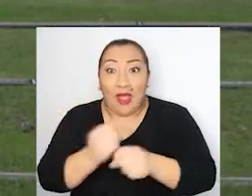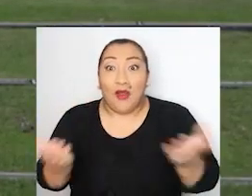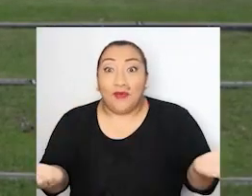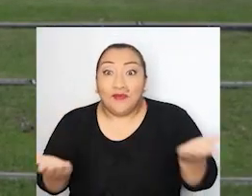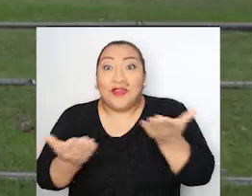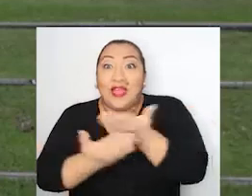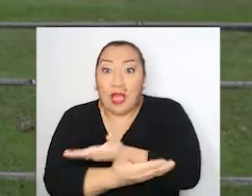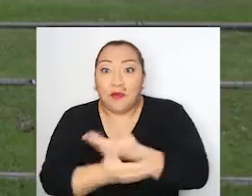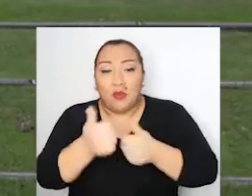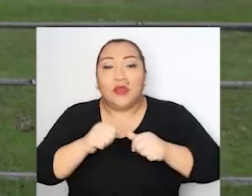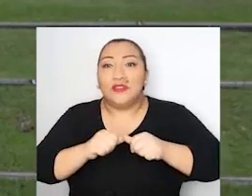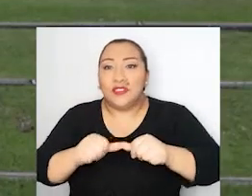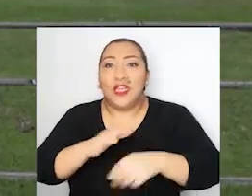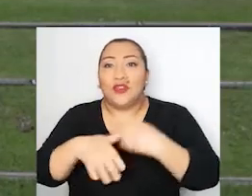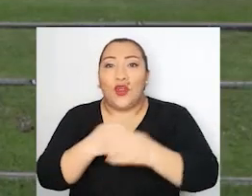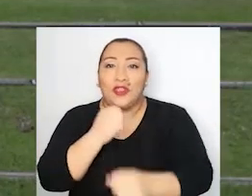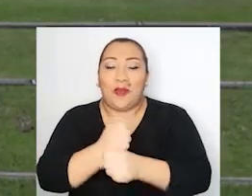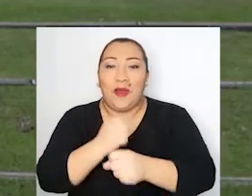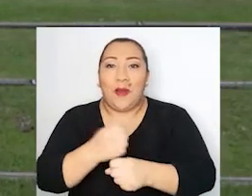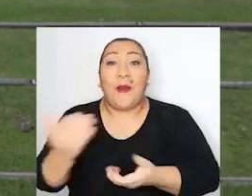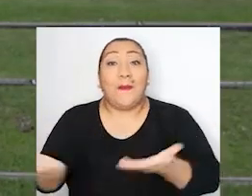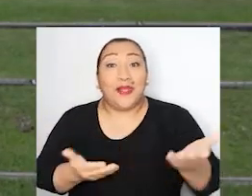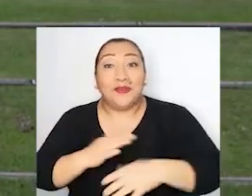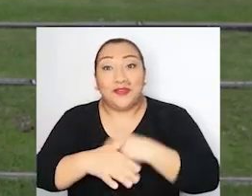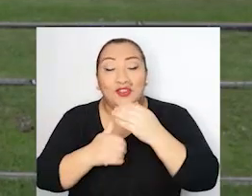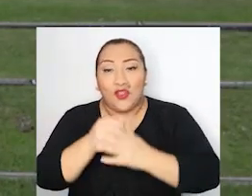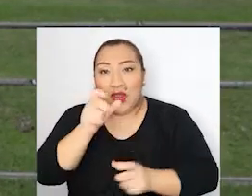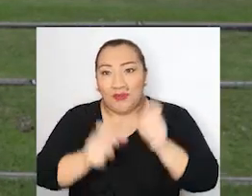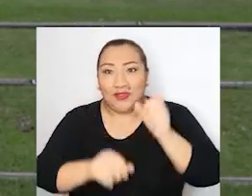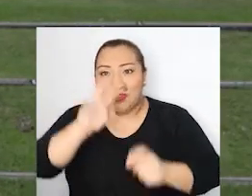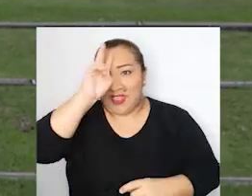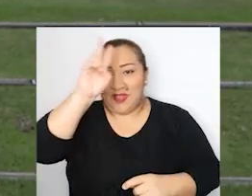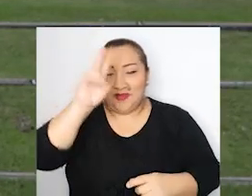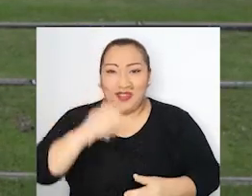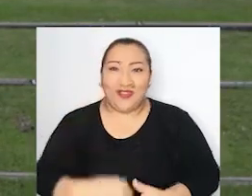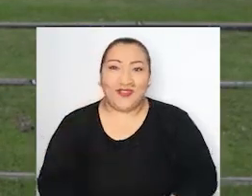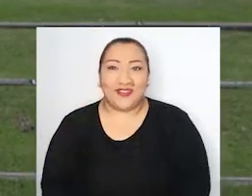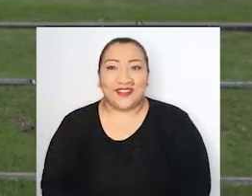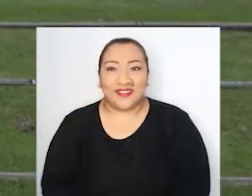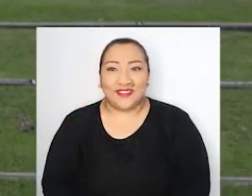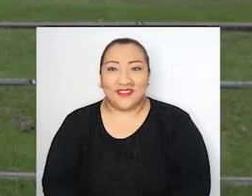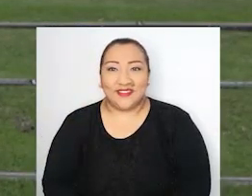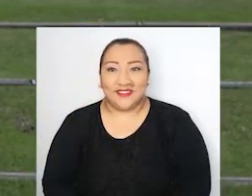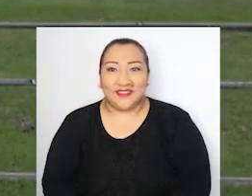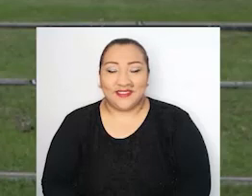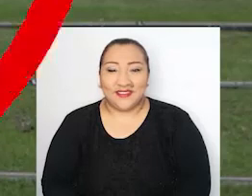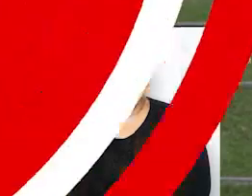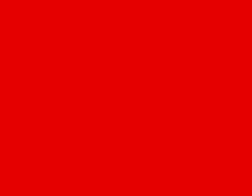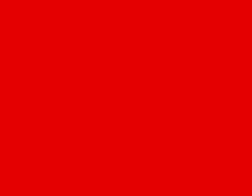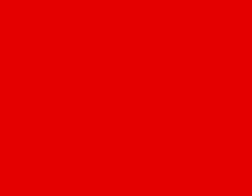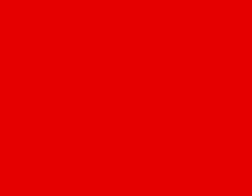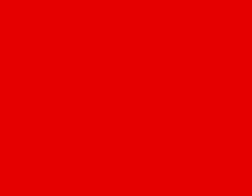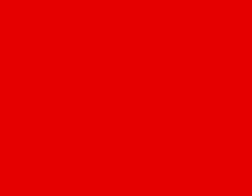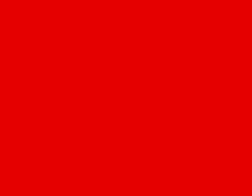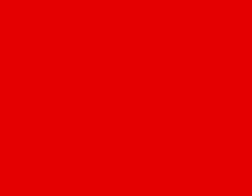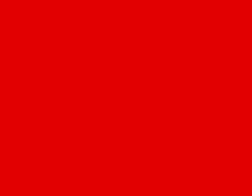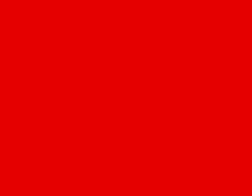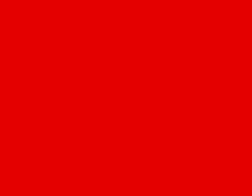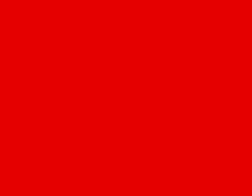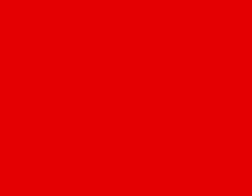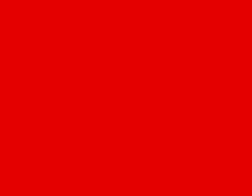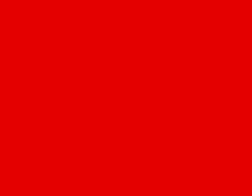de la gestión y asegurar la continuidad de la prestación de los servicios públicos en beneficio de la ciudadanía.